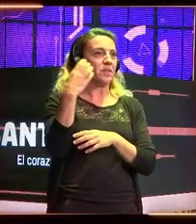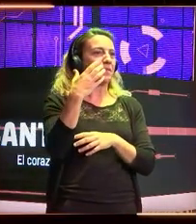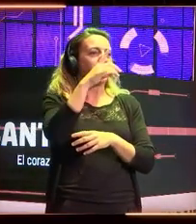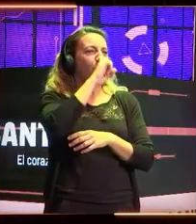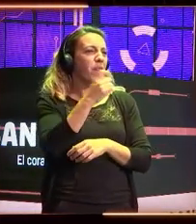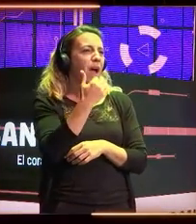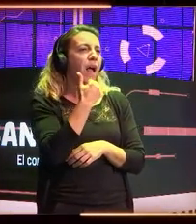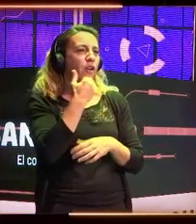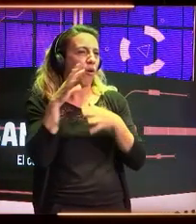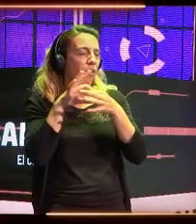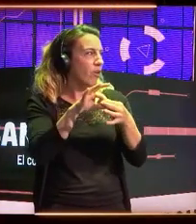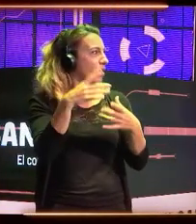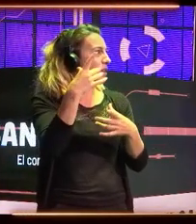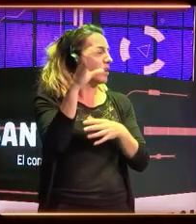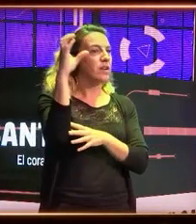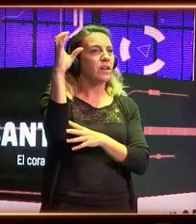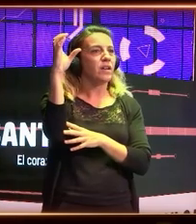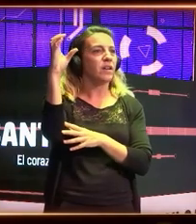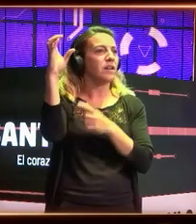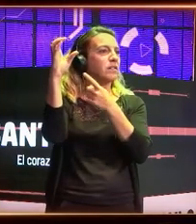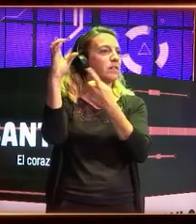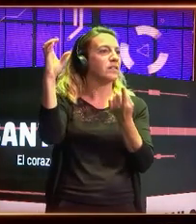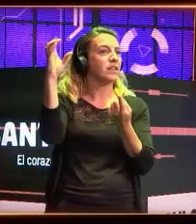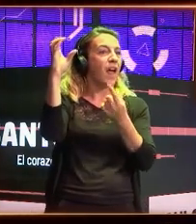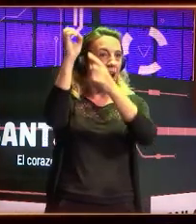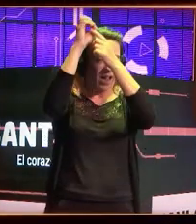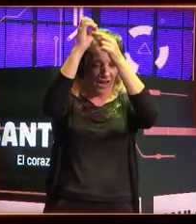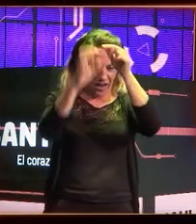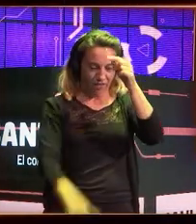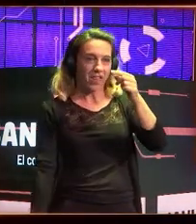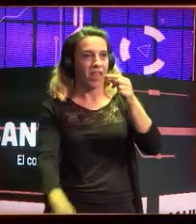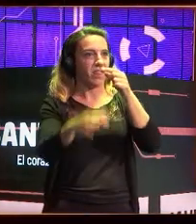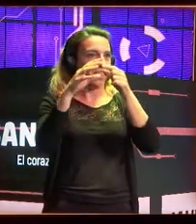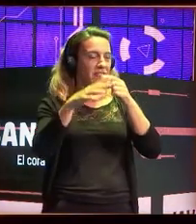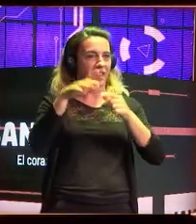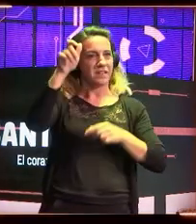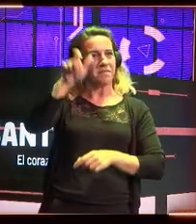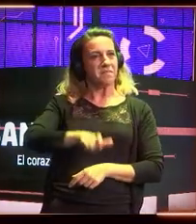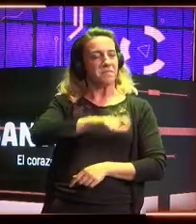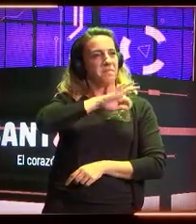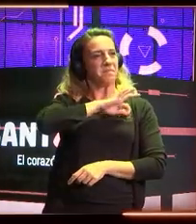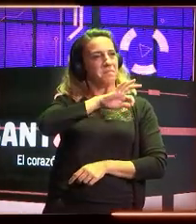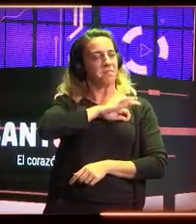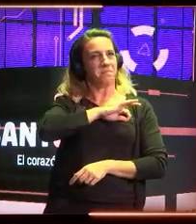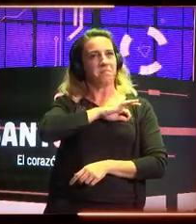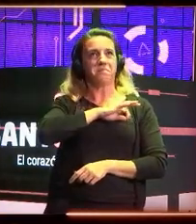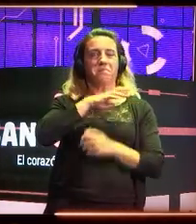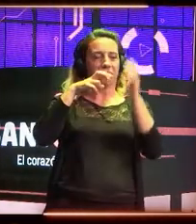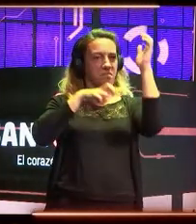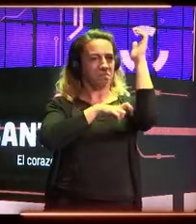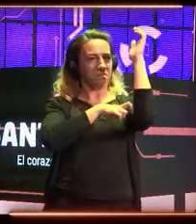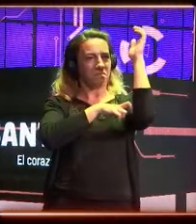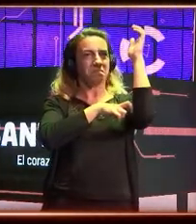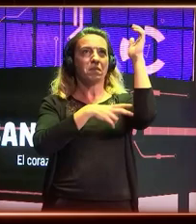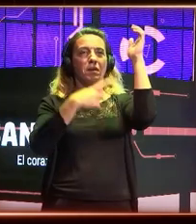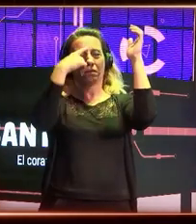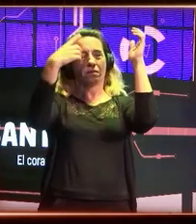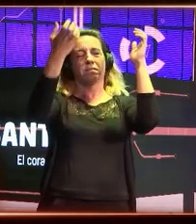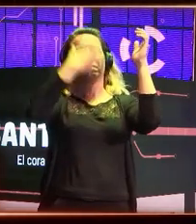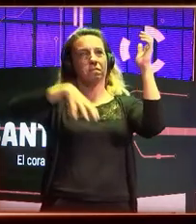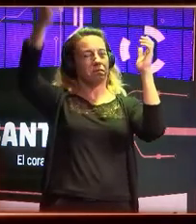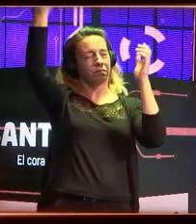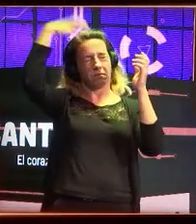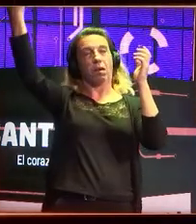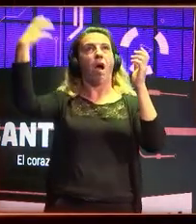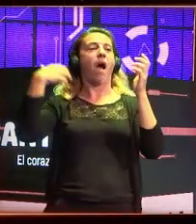algo a a la gravedad No ese señor que un día está sentado debajo un árbol le cayó una manzana en la cabeza y dijo Ajá ya lo tengo